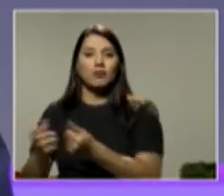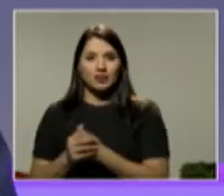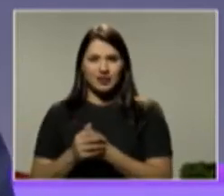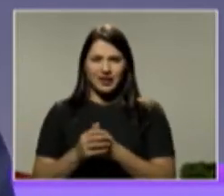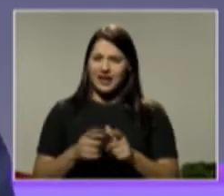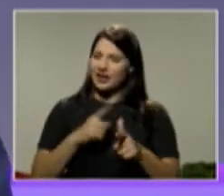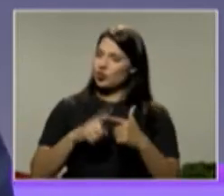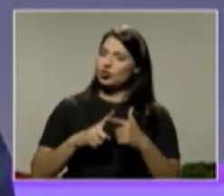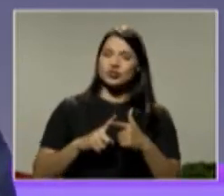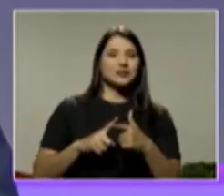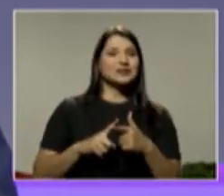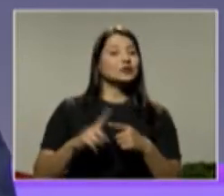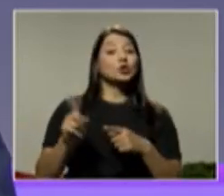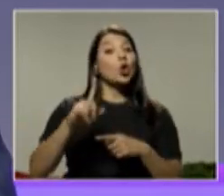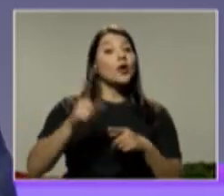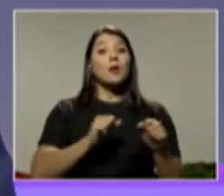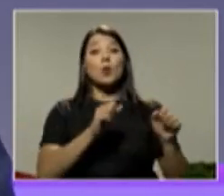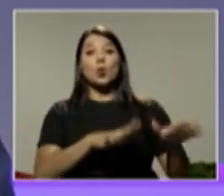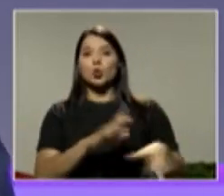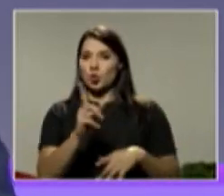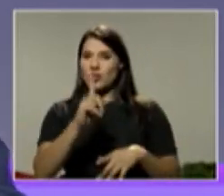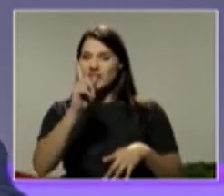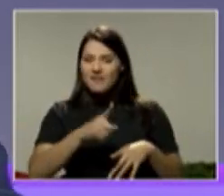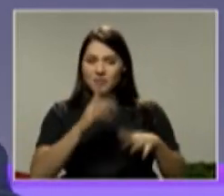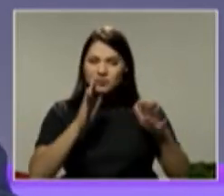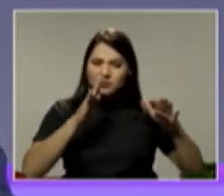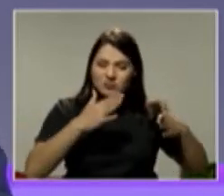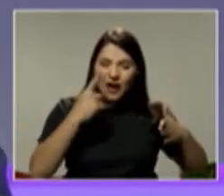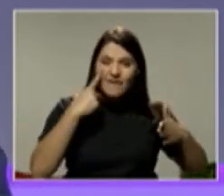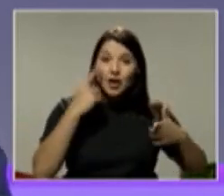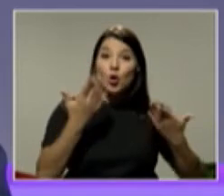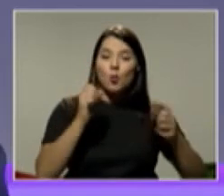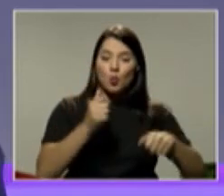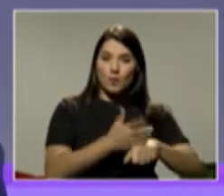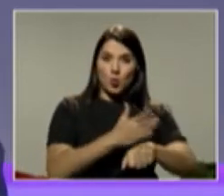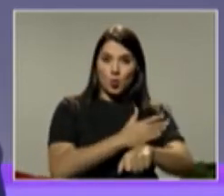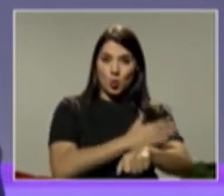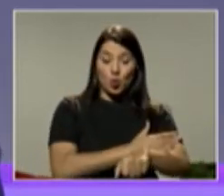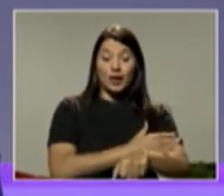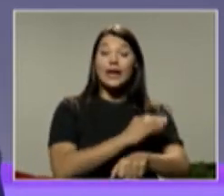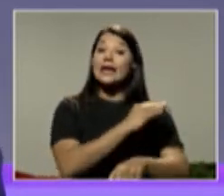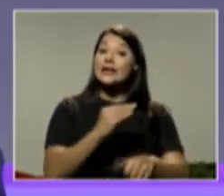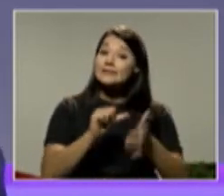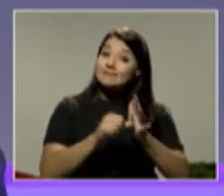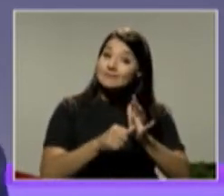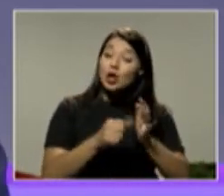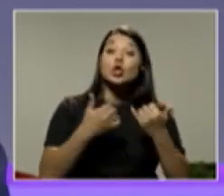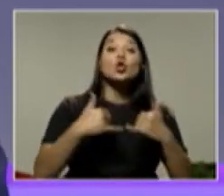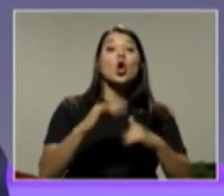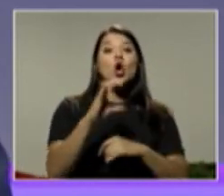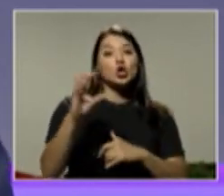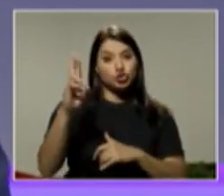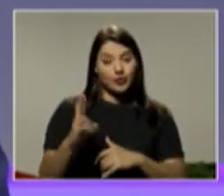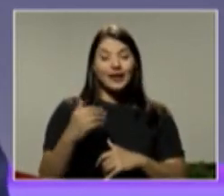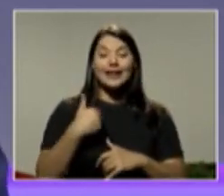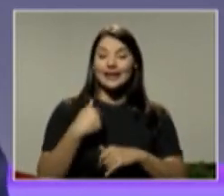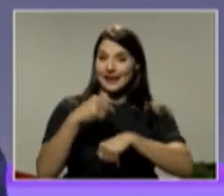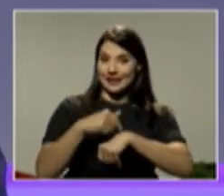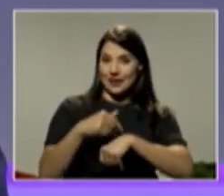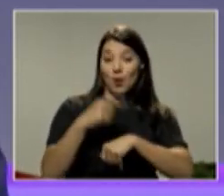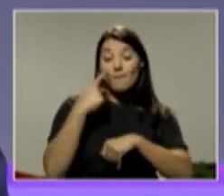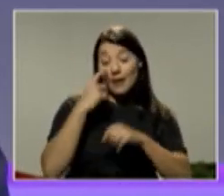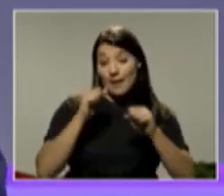debemos rendirnos, debemos más bien enfocarnos, ver en qué dirección queremos llevar al país. E insisto, todavía Costa Rica está a tiempo